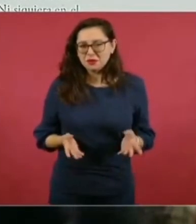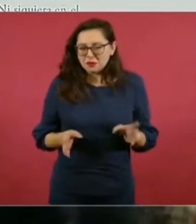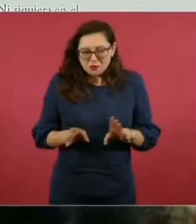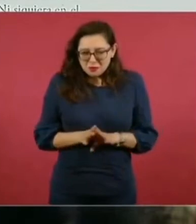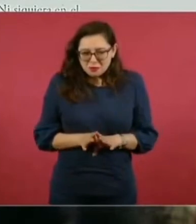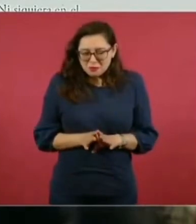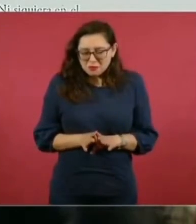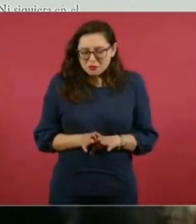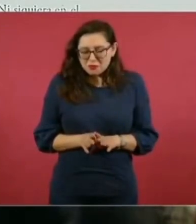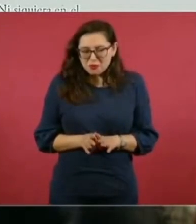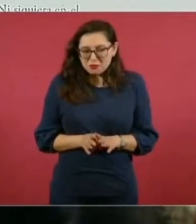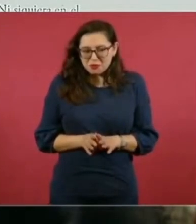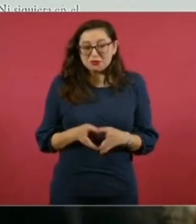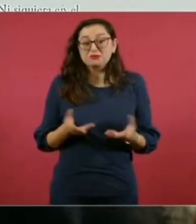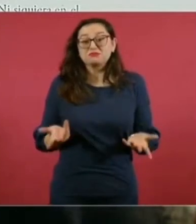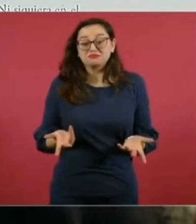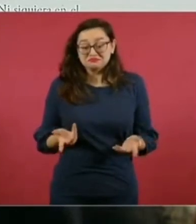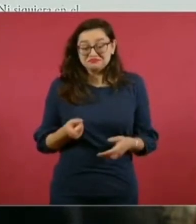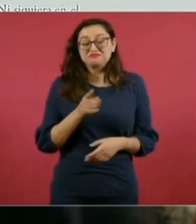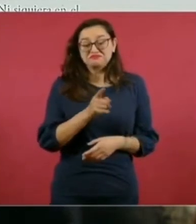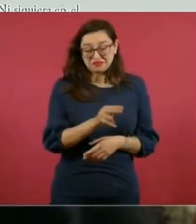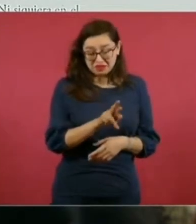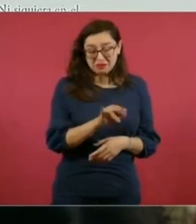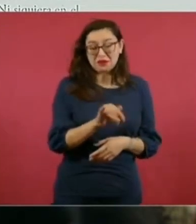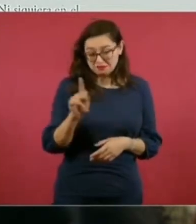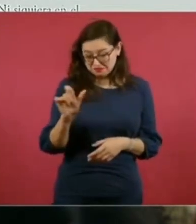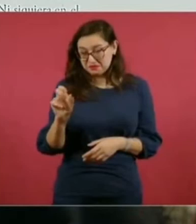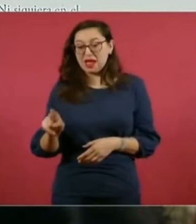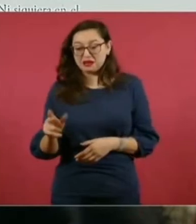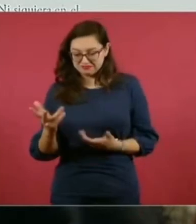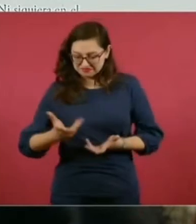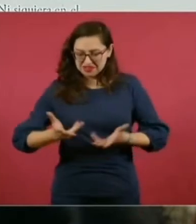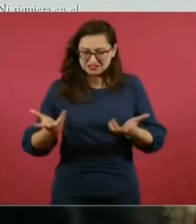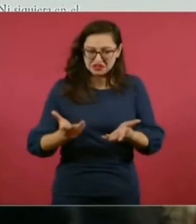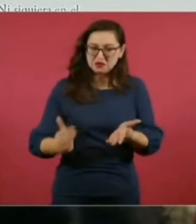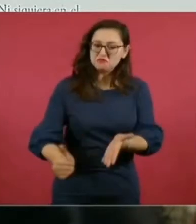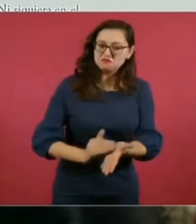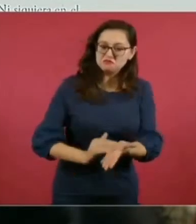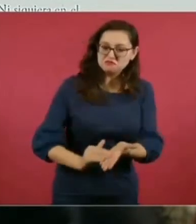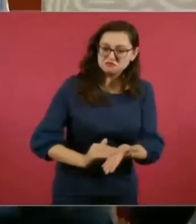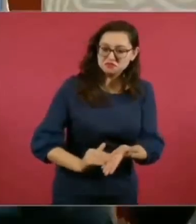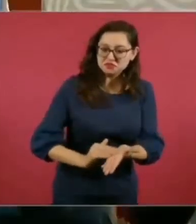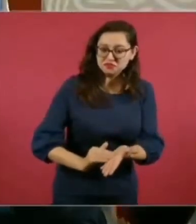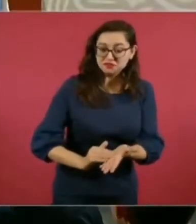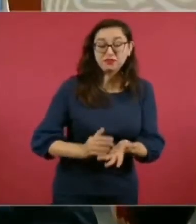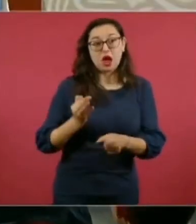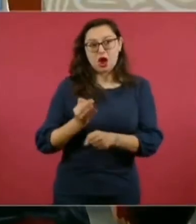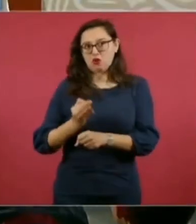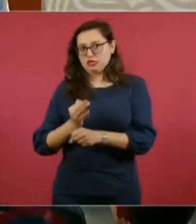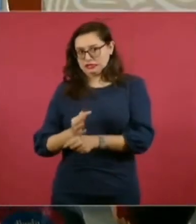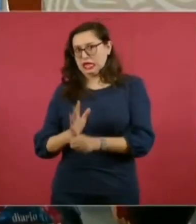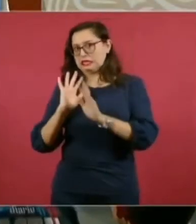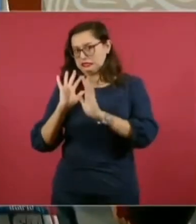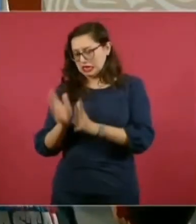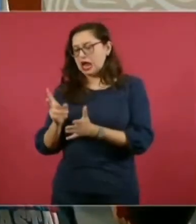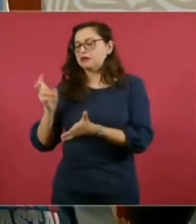Pues eso se hizo en este periodo neoliberal. Esto ya se corrigió.